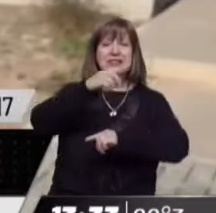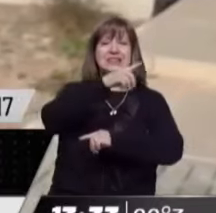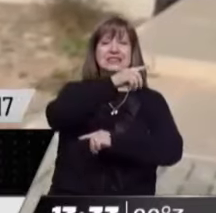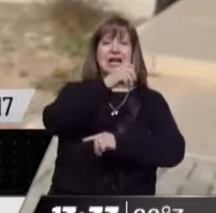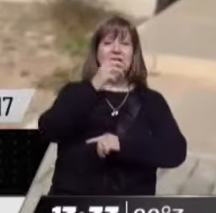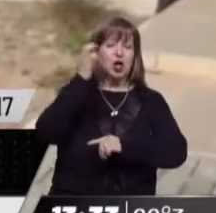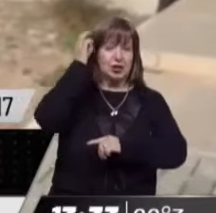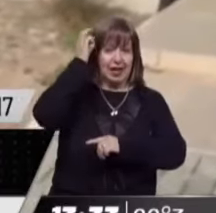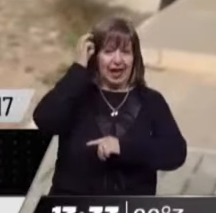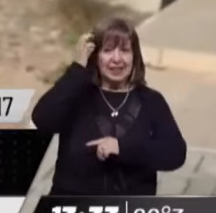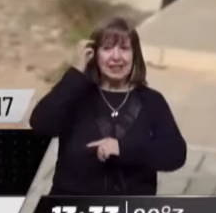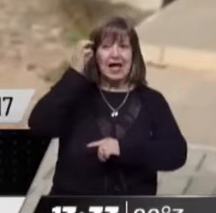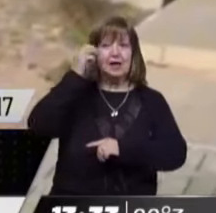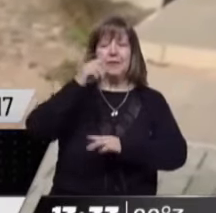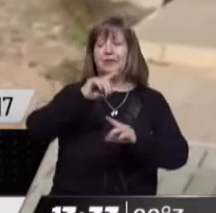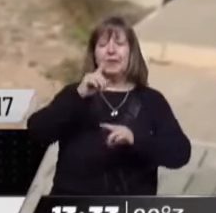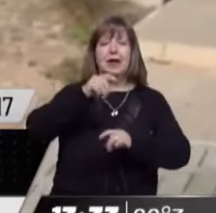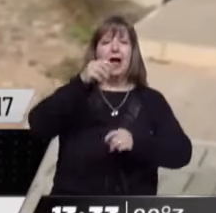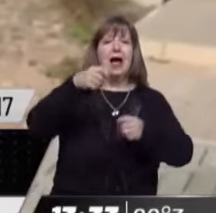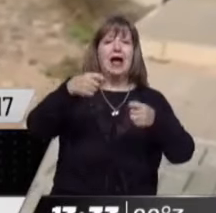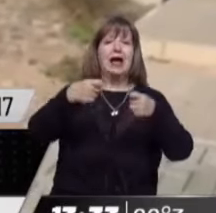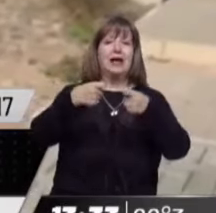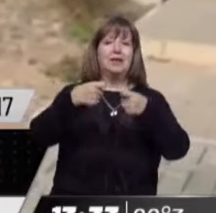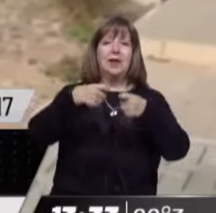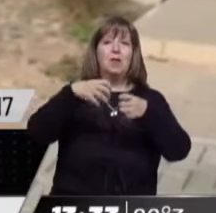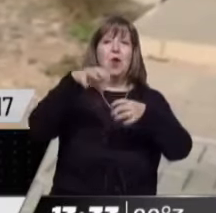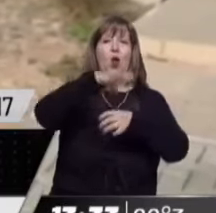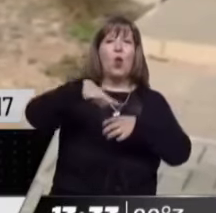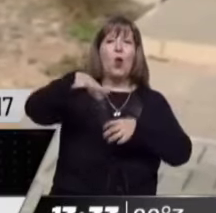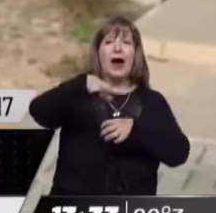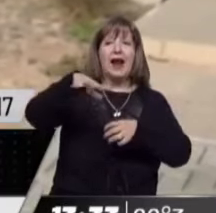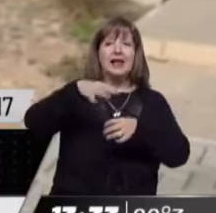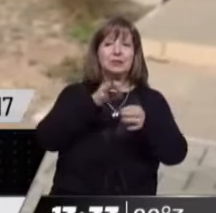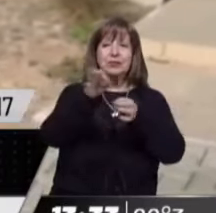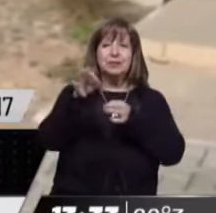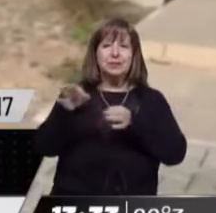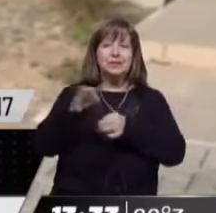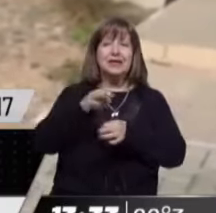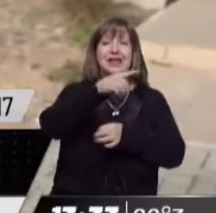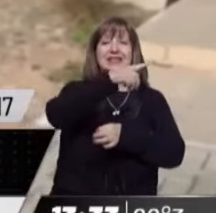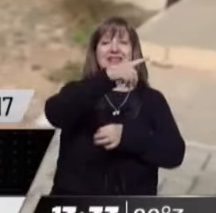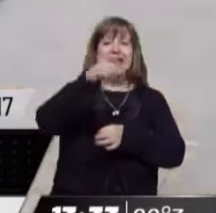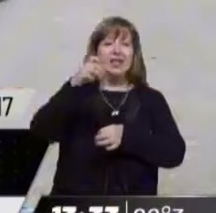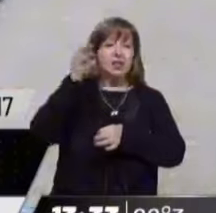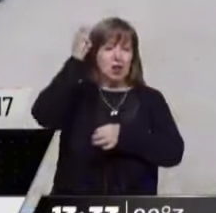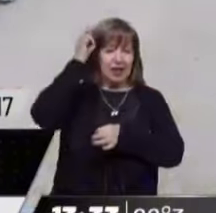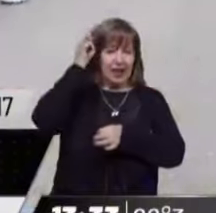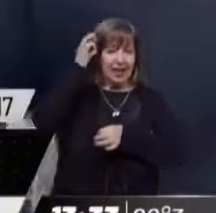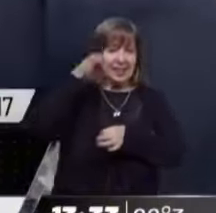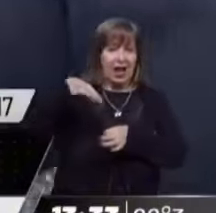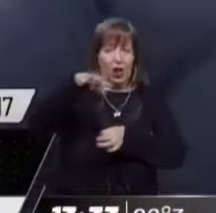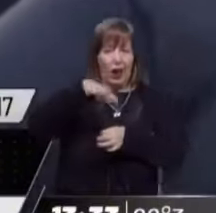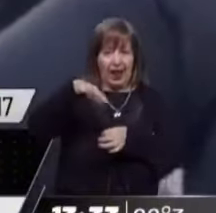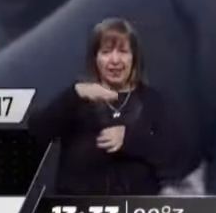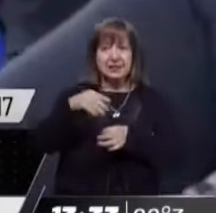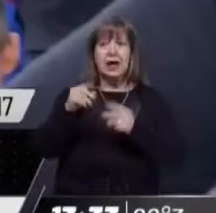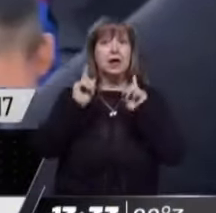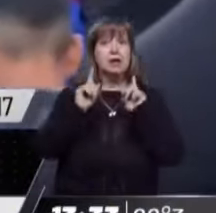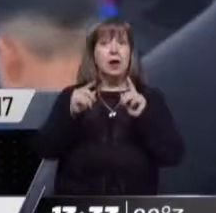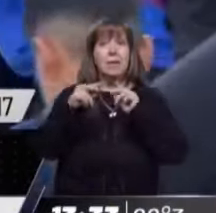120, 130. Pero creemos que podemos cubrir algunos merenderos más, porque de hecho se ha producido